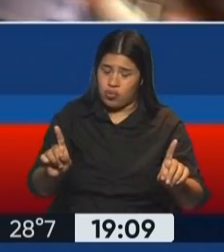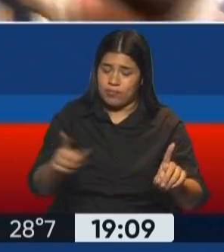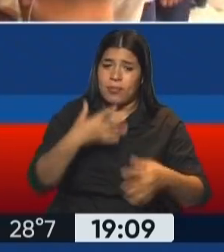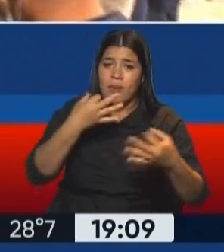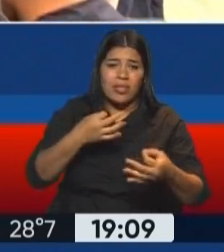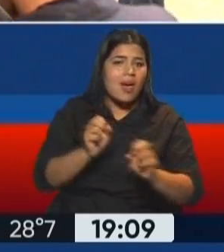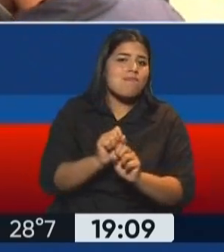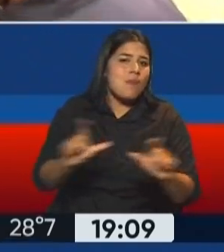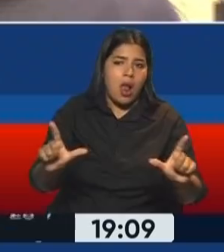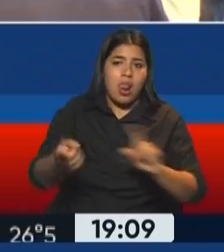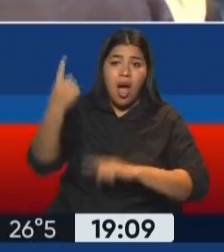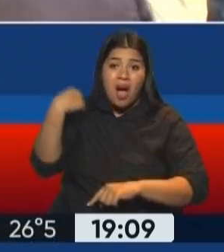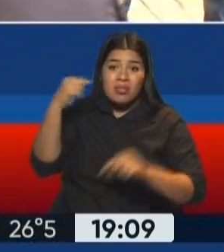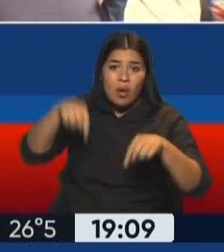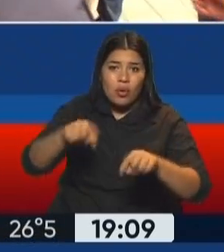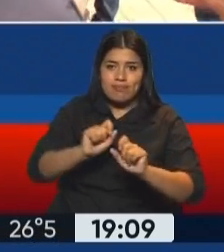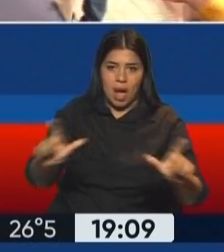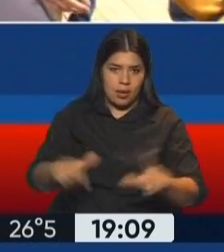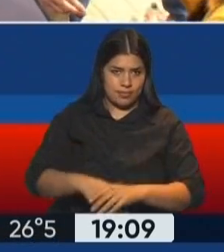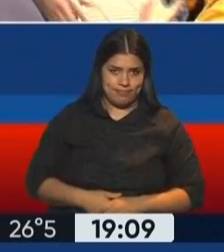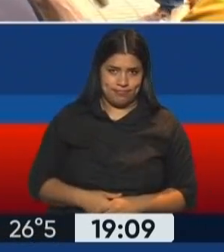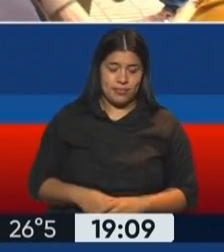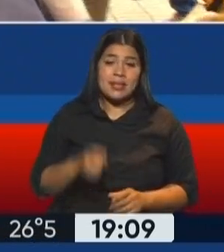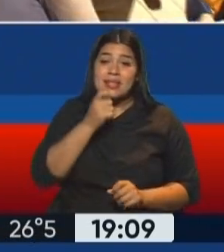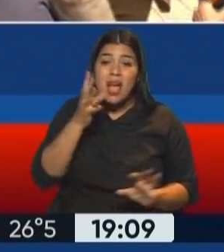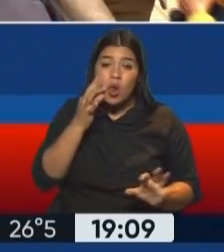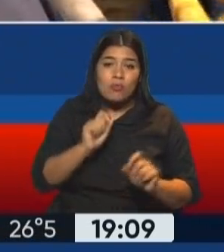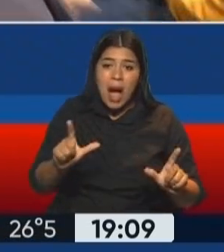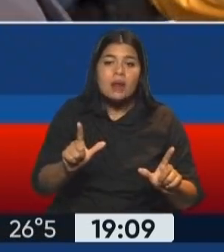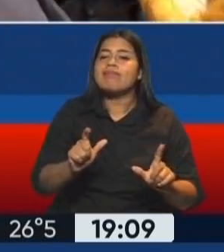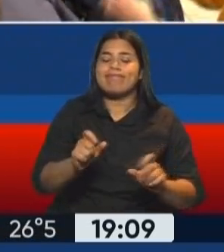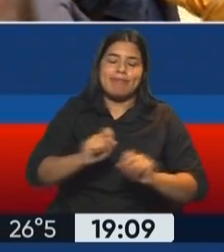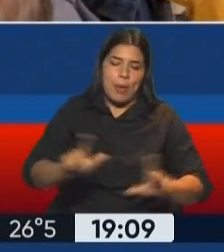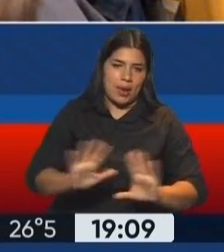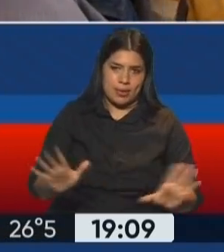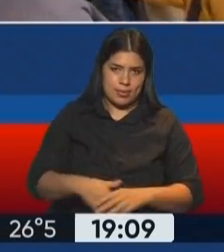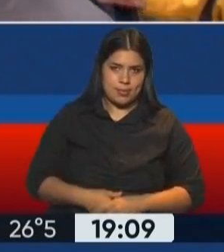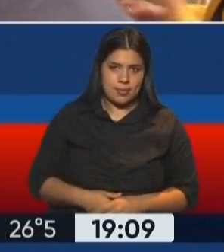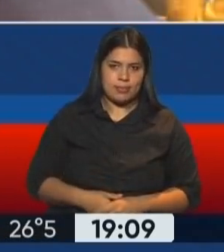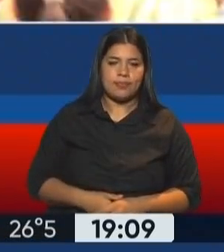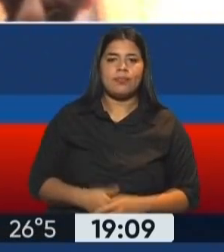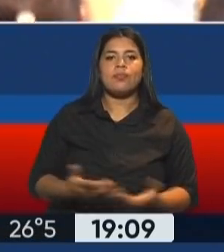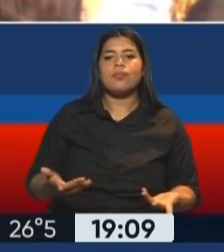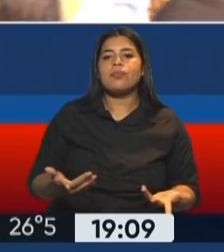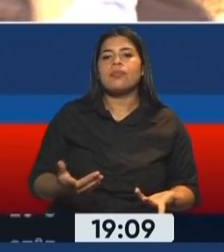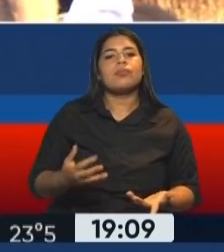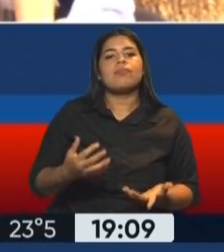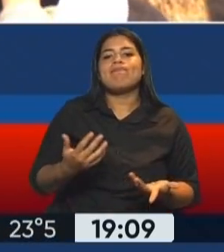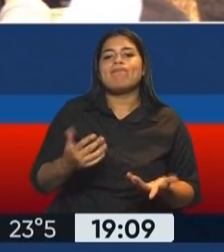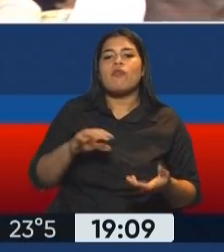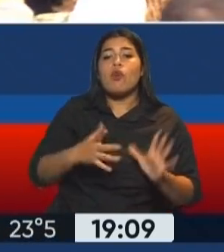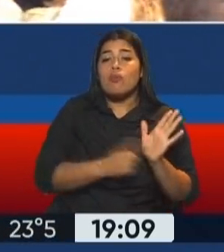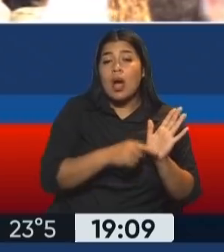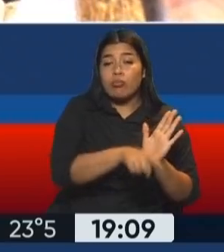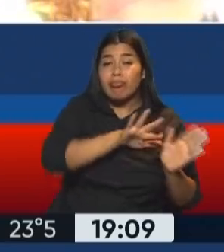antes y estaría mal ahora. Exactamente. Digo, está mal, lo que está mal y no importa quién lo haga. Entonces la doctrina Irurzun debió haber sido dejado de lado, nunca debió